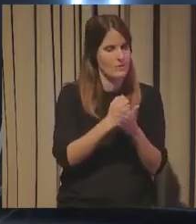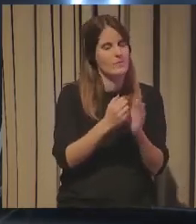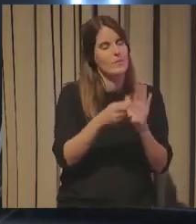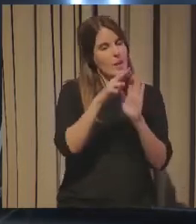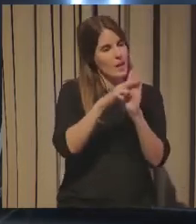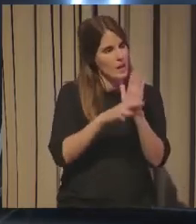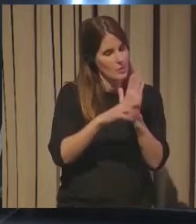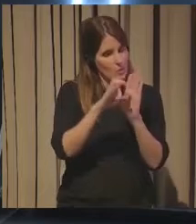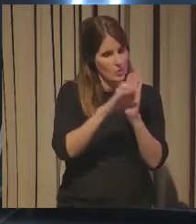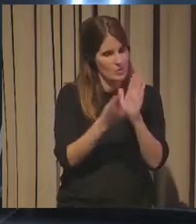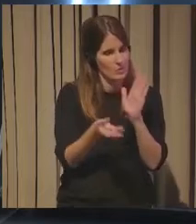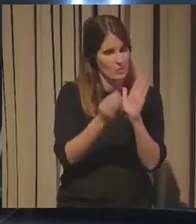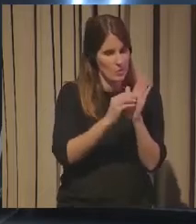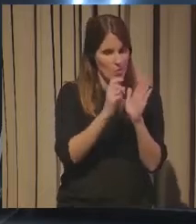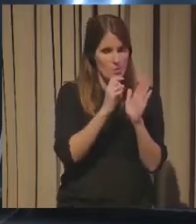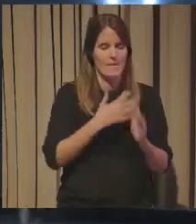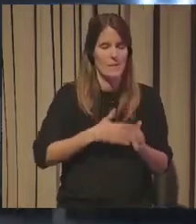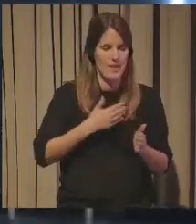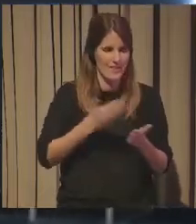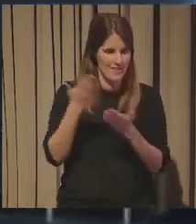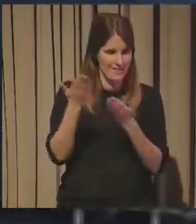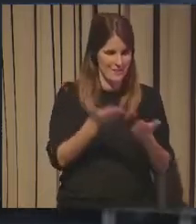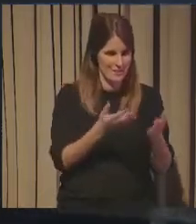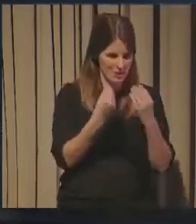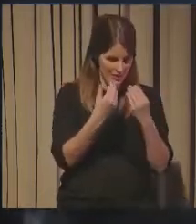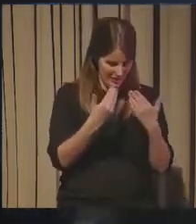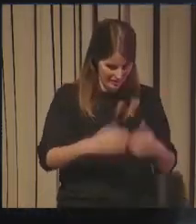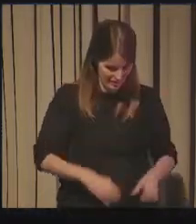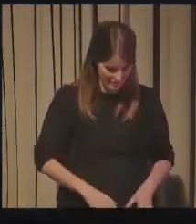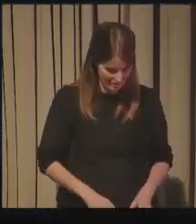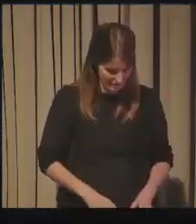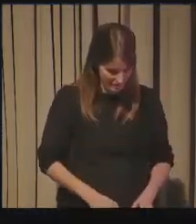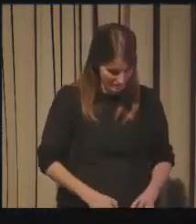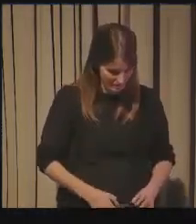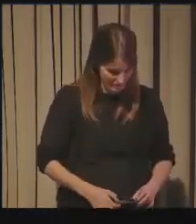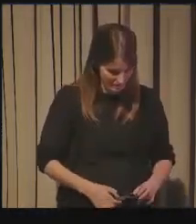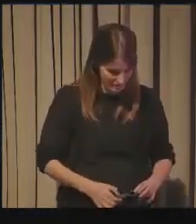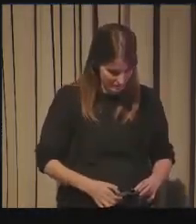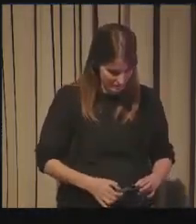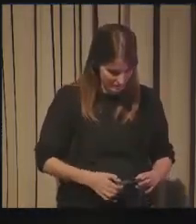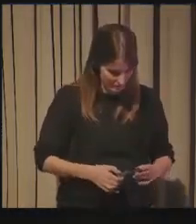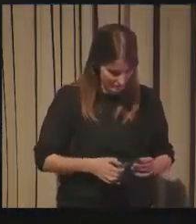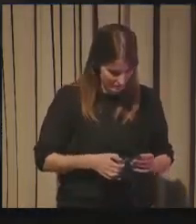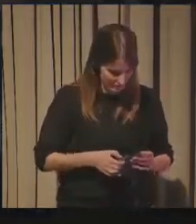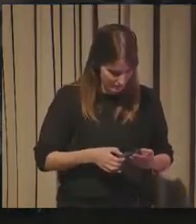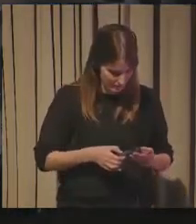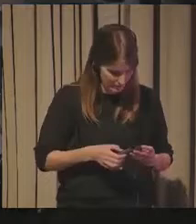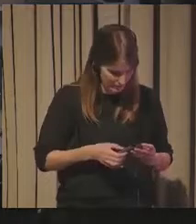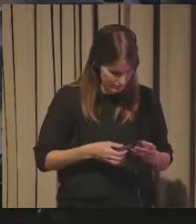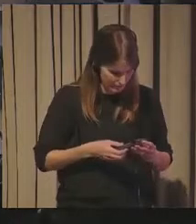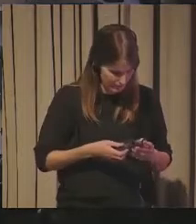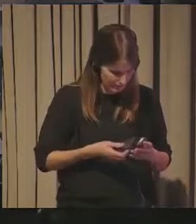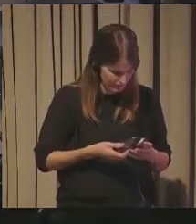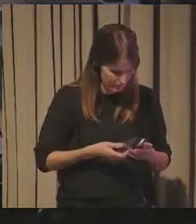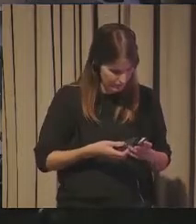el futuro en el currículum educativo. Dr. Bishop, es un placer para nosotros tenerle aquí.